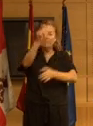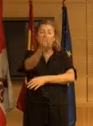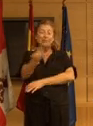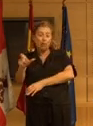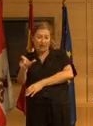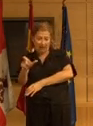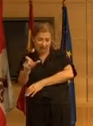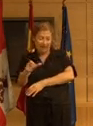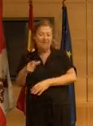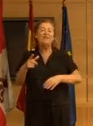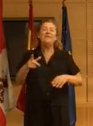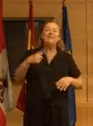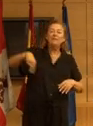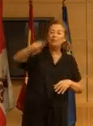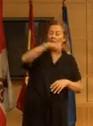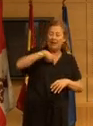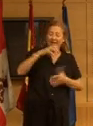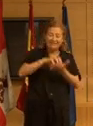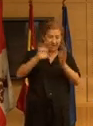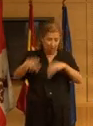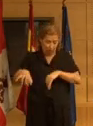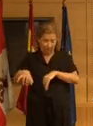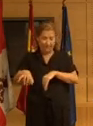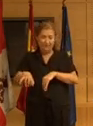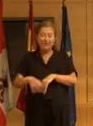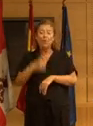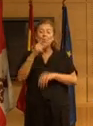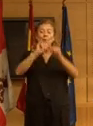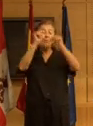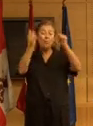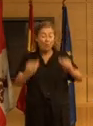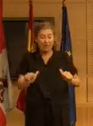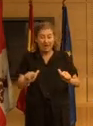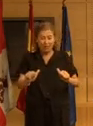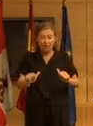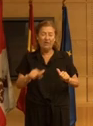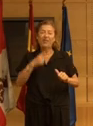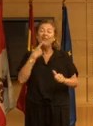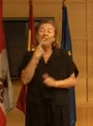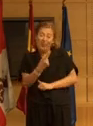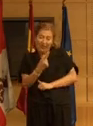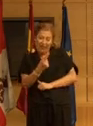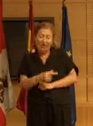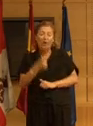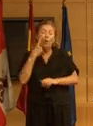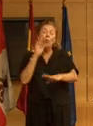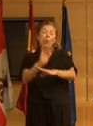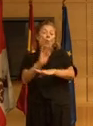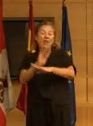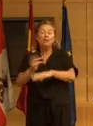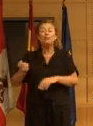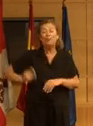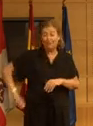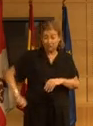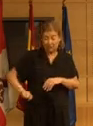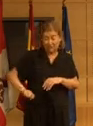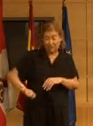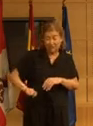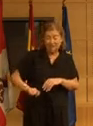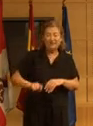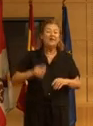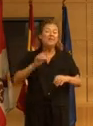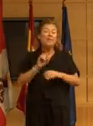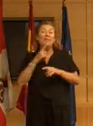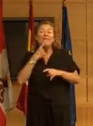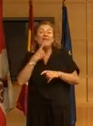centros de toda nuestra comunidad. Un modelo que plantea unos cuidados profesionales desde